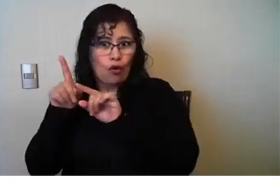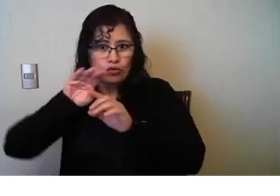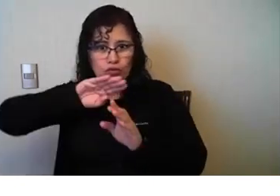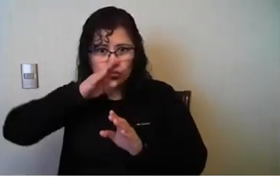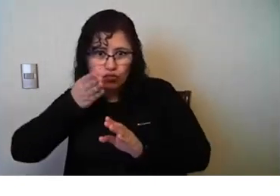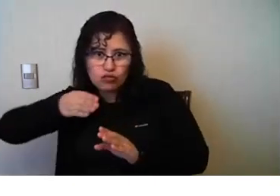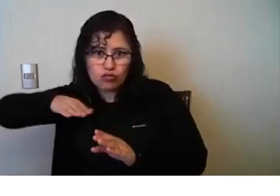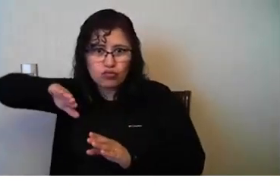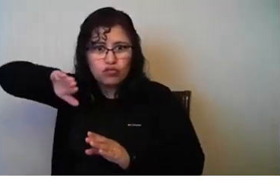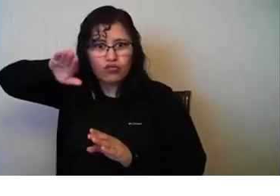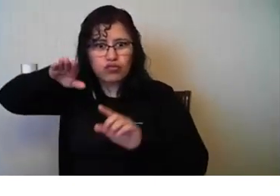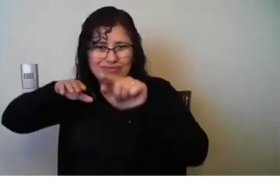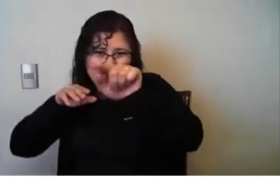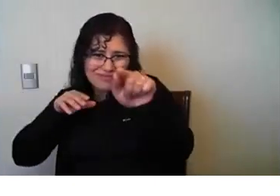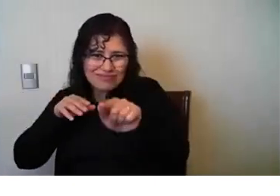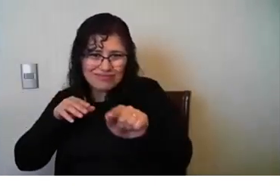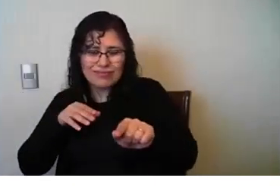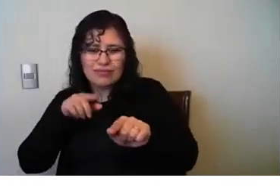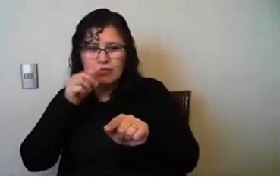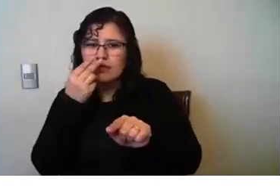perdón, el que está aquí,